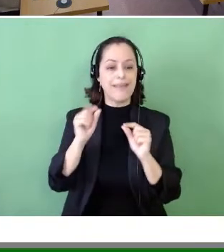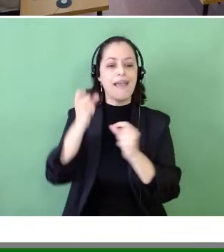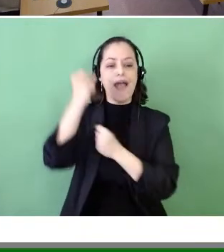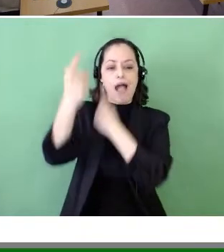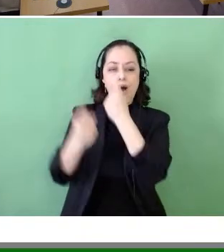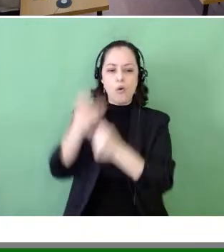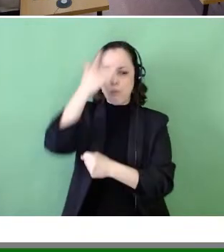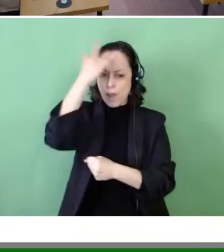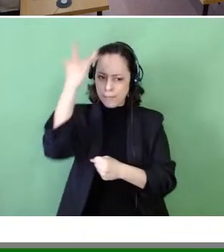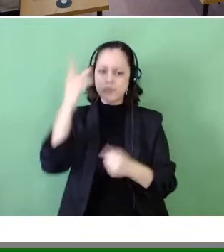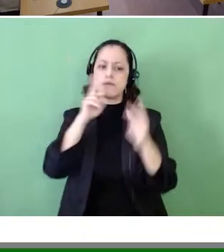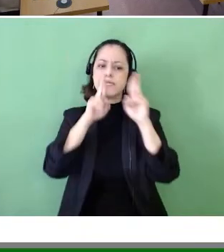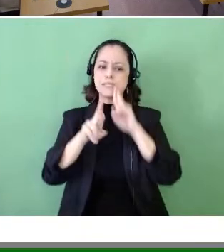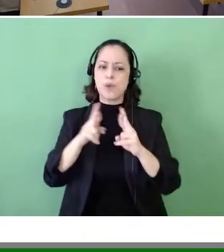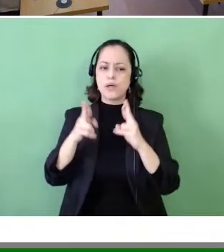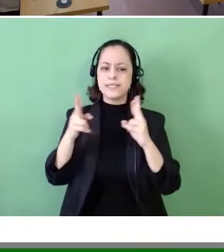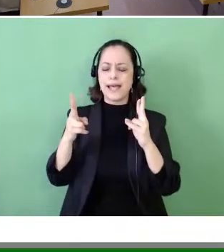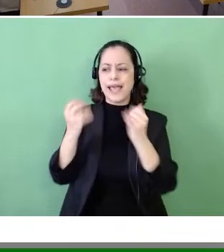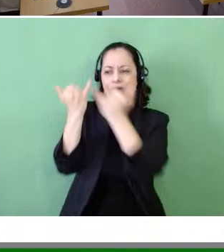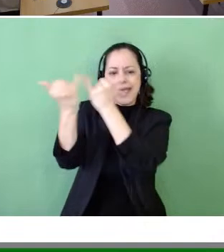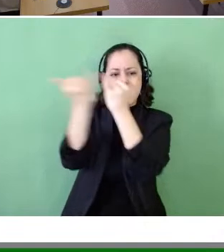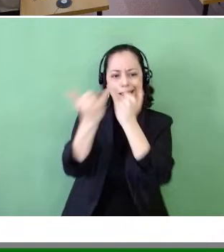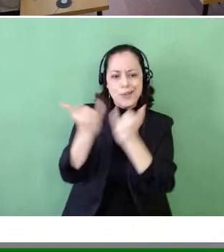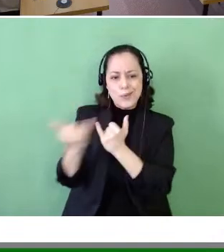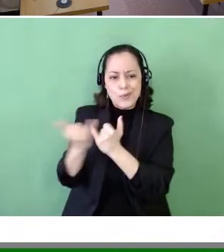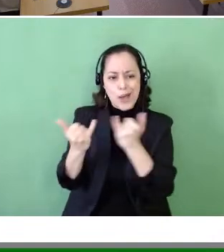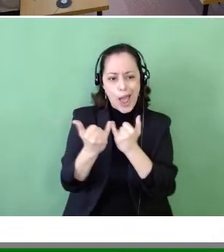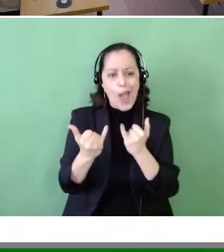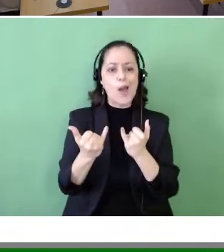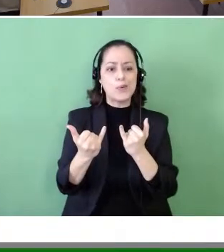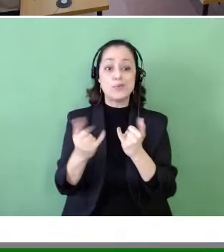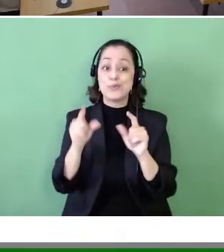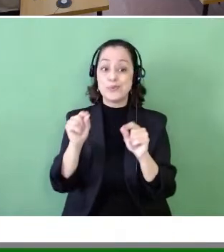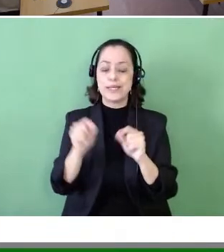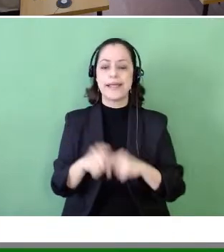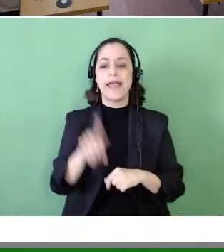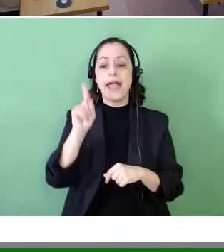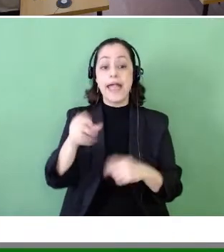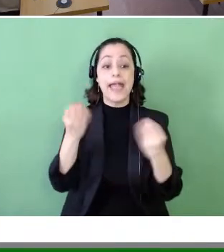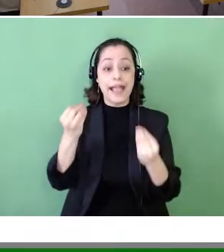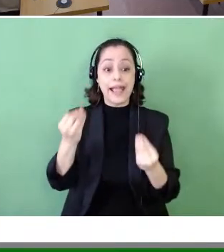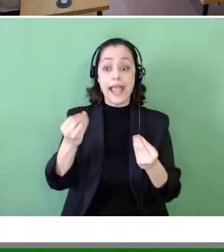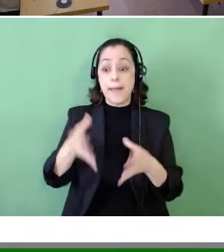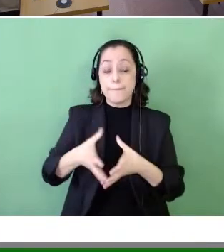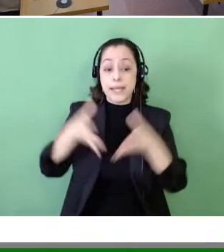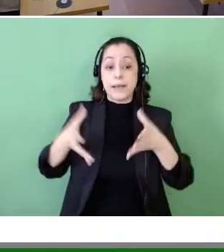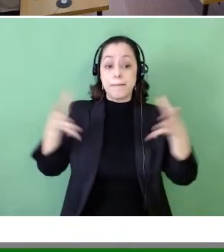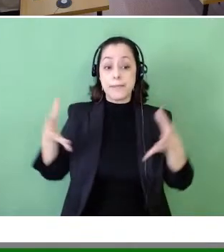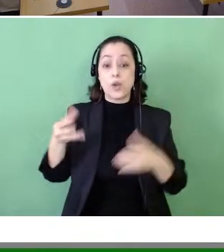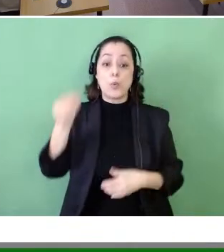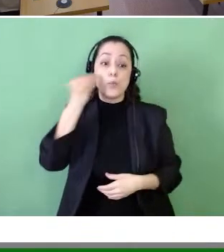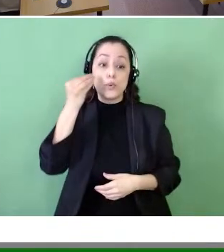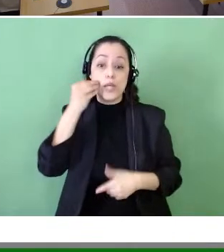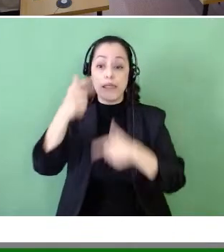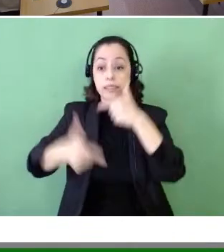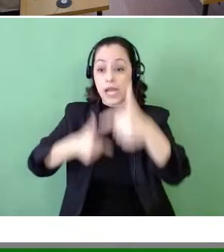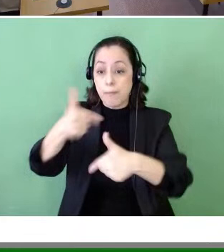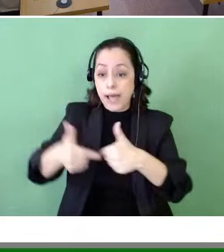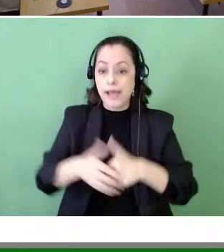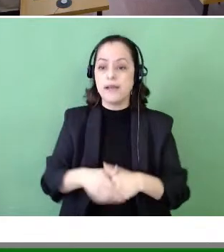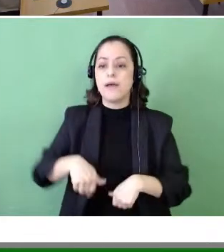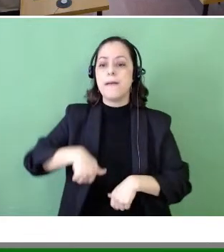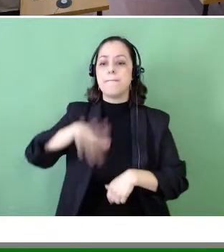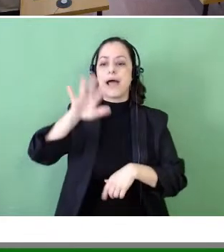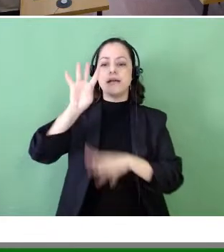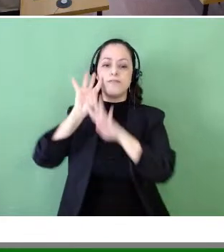repiten en todas las respuestas, que son de crecimiento de oportunidades de trabajo, aumento de visibilidad y